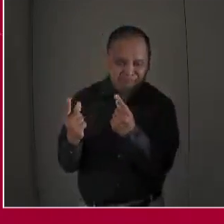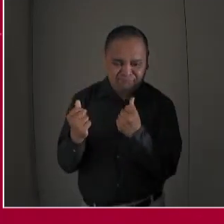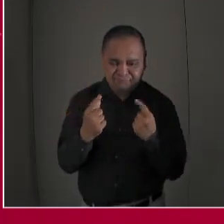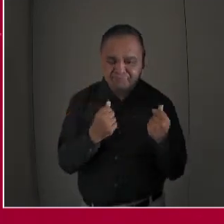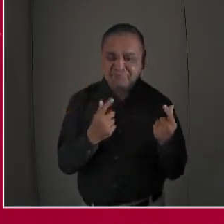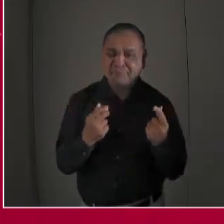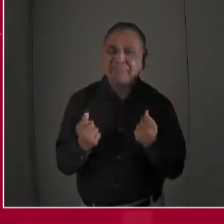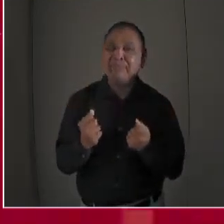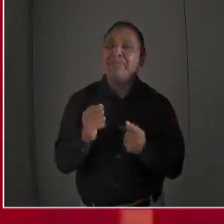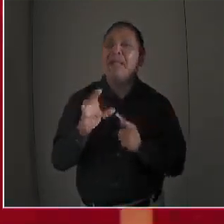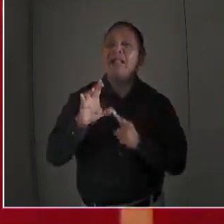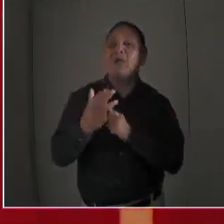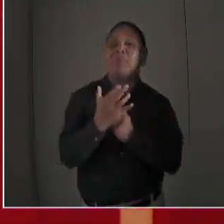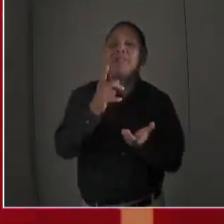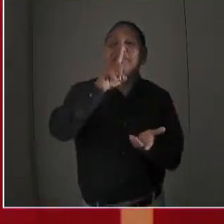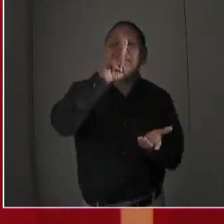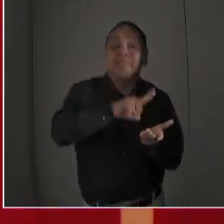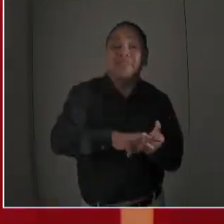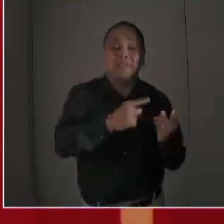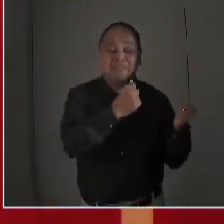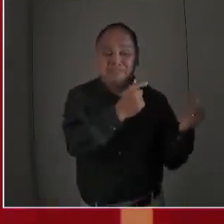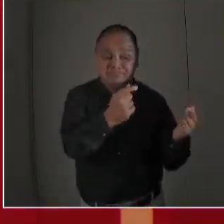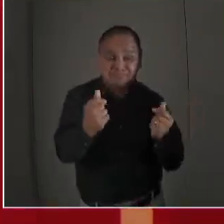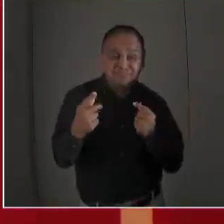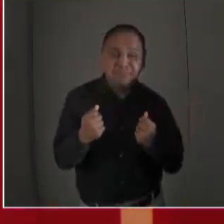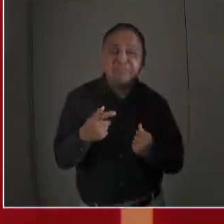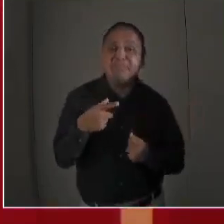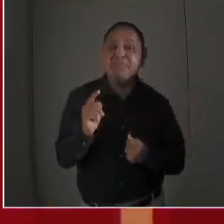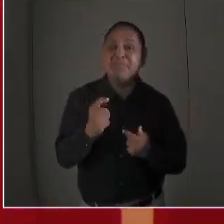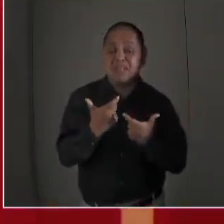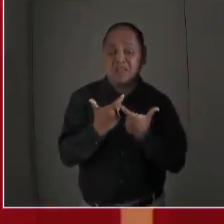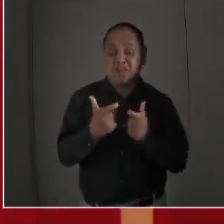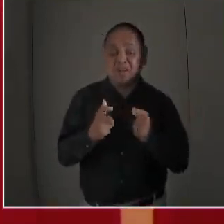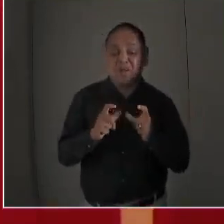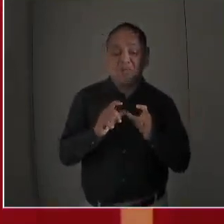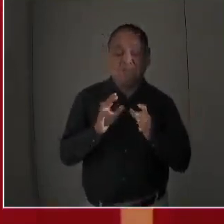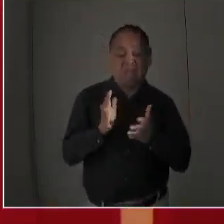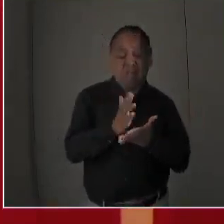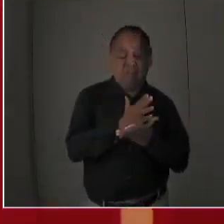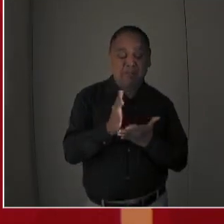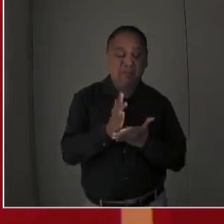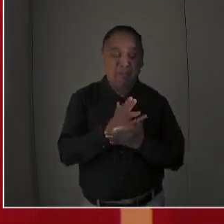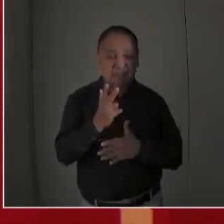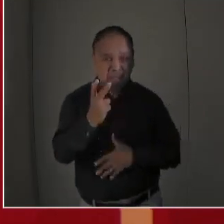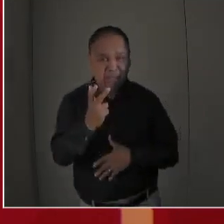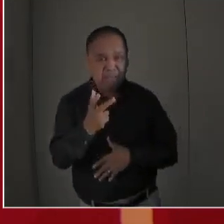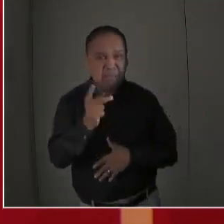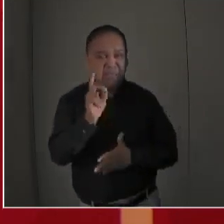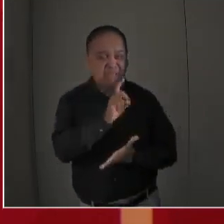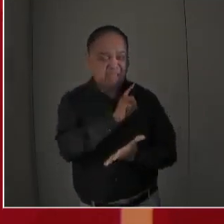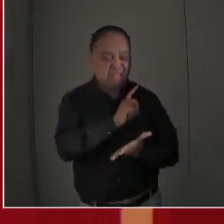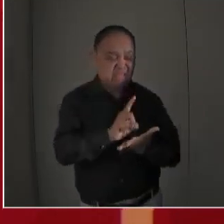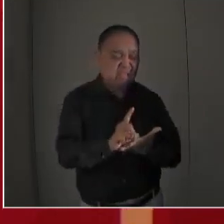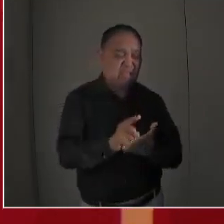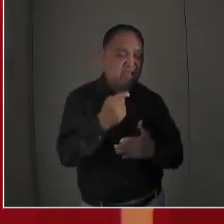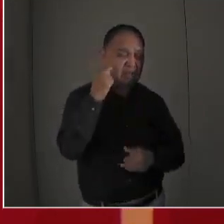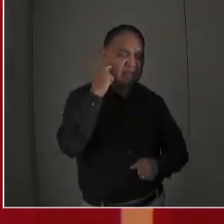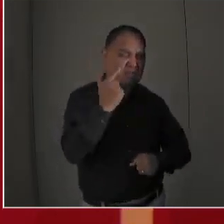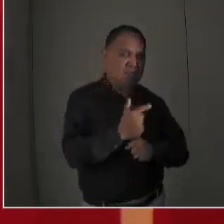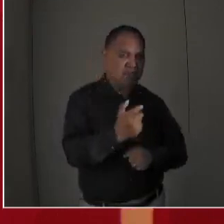sus comités, sin ningún tipo de sectarismo, sin ningún tipo de derecho de